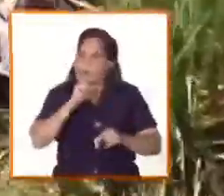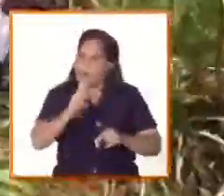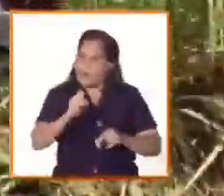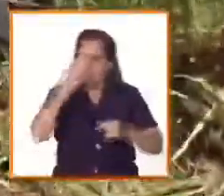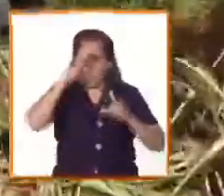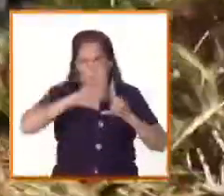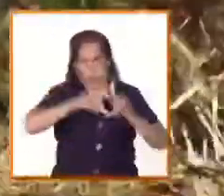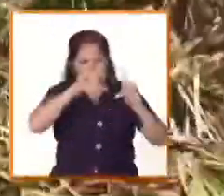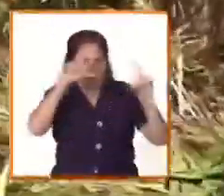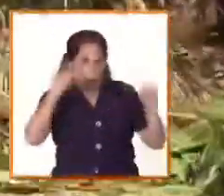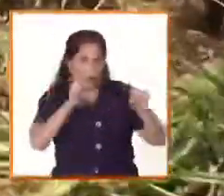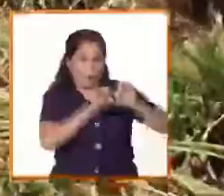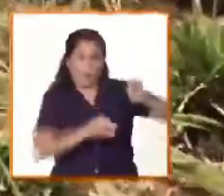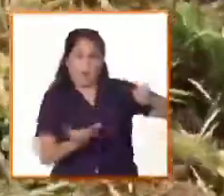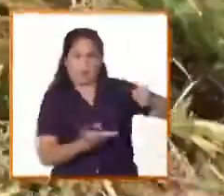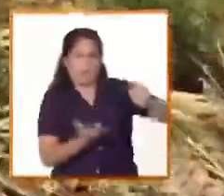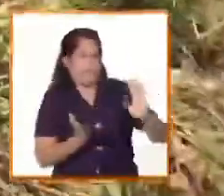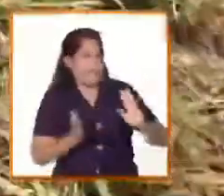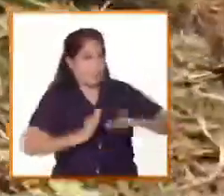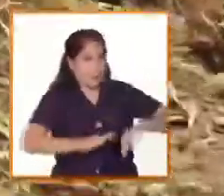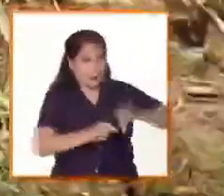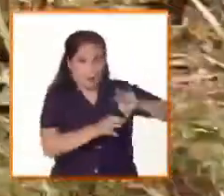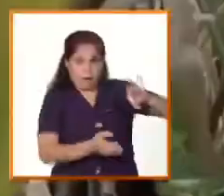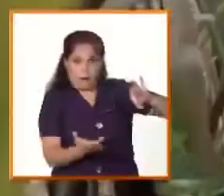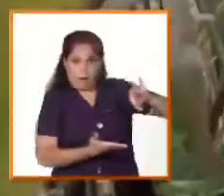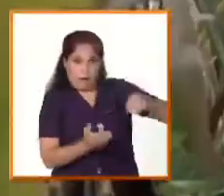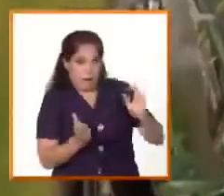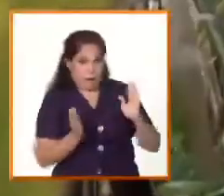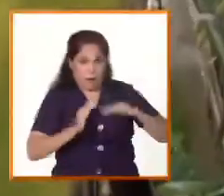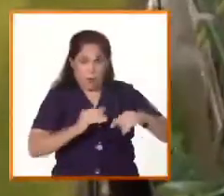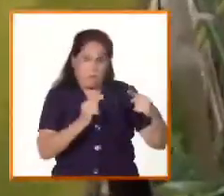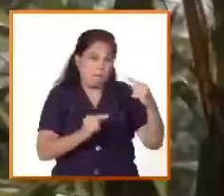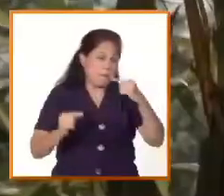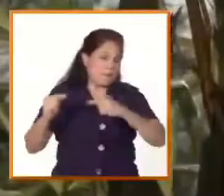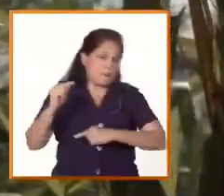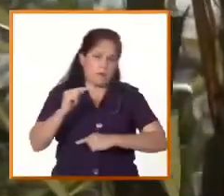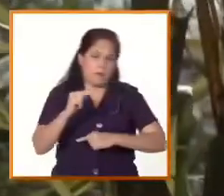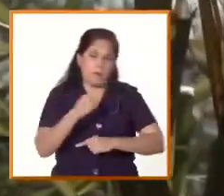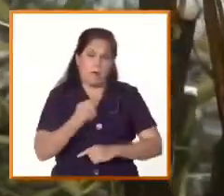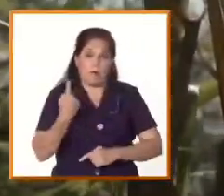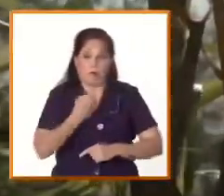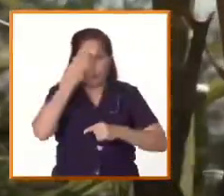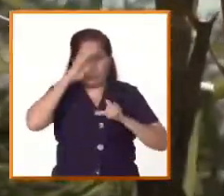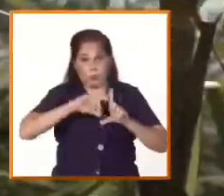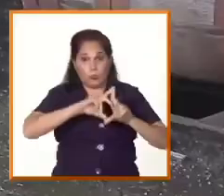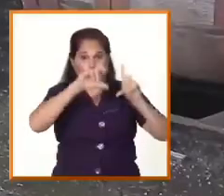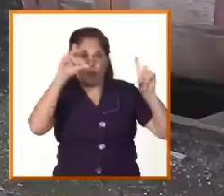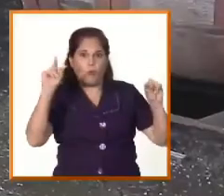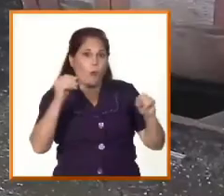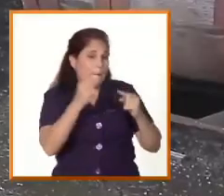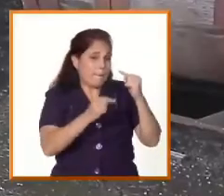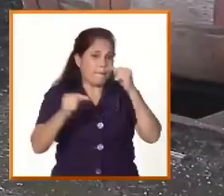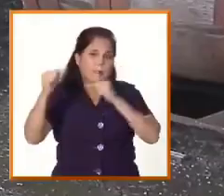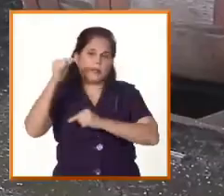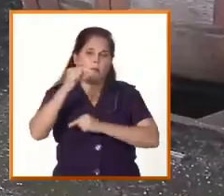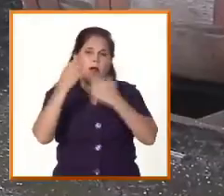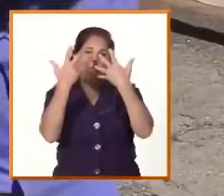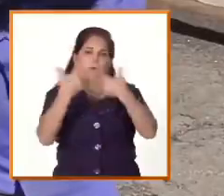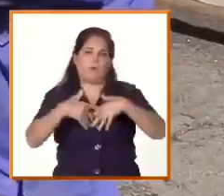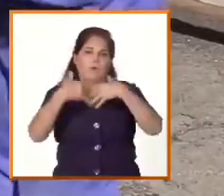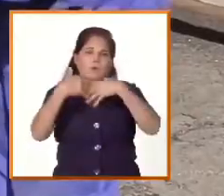la azucarera y las materias primas principales en nuestro país para la producción